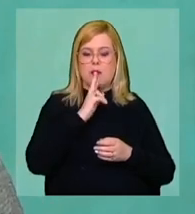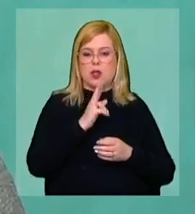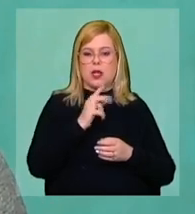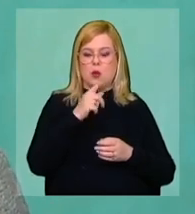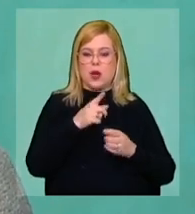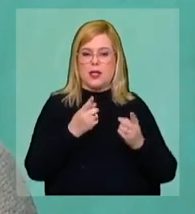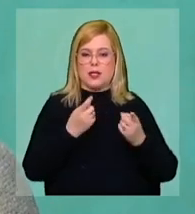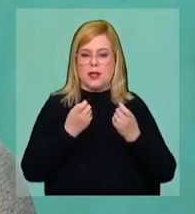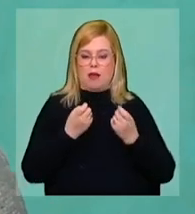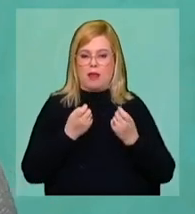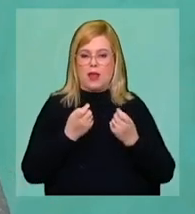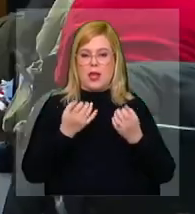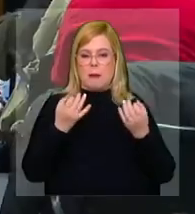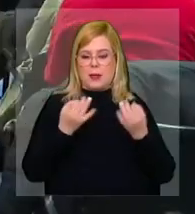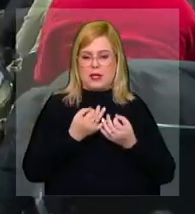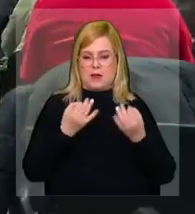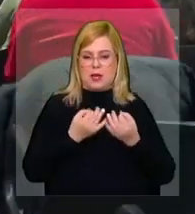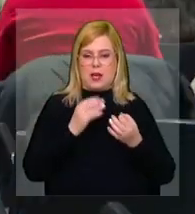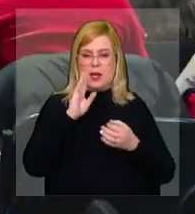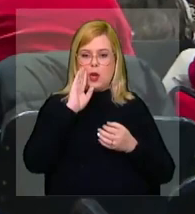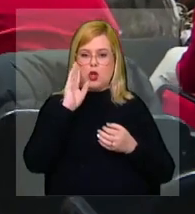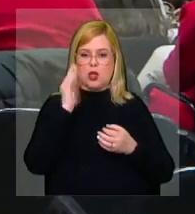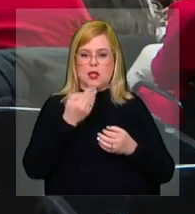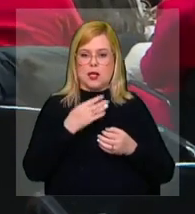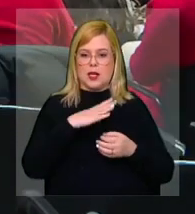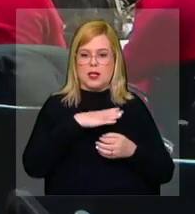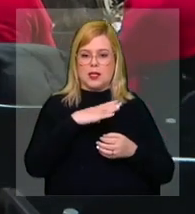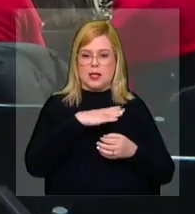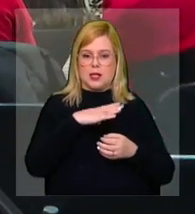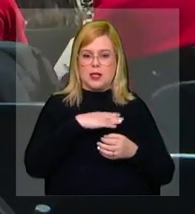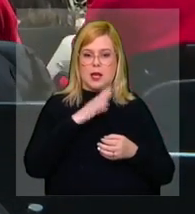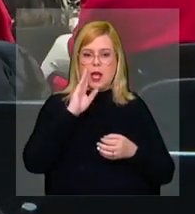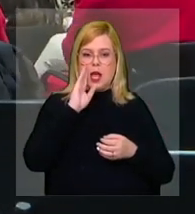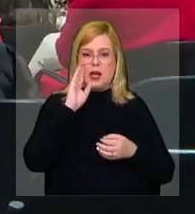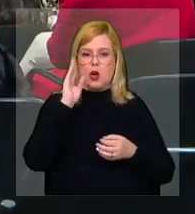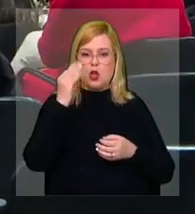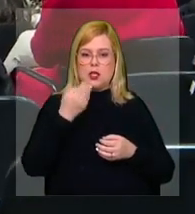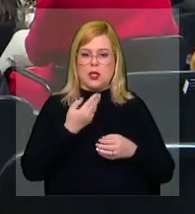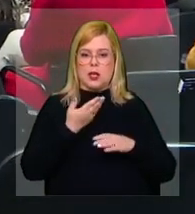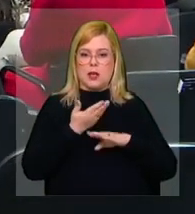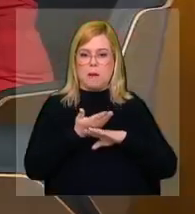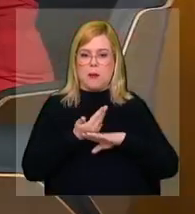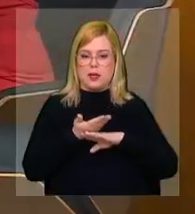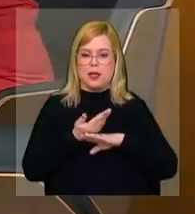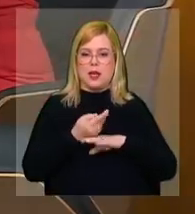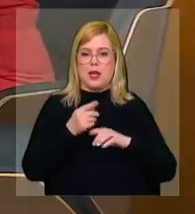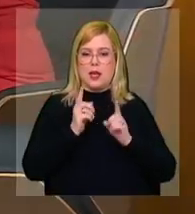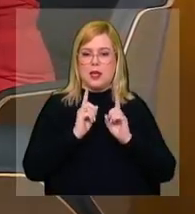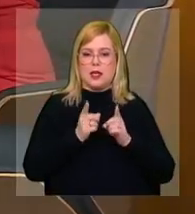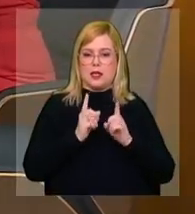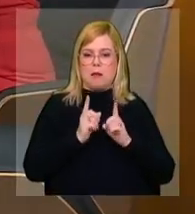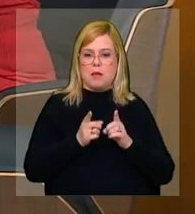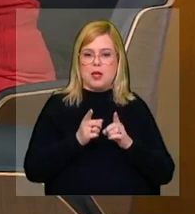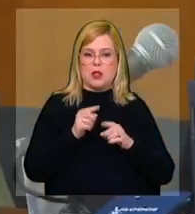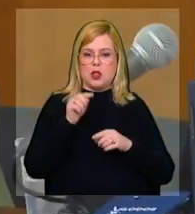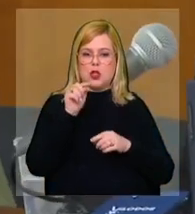necesidad específica, reconocer que existe, reconocer una demanda y atenderla, pero no de una perspectiva